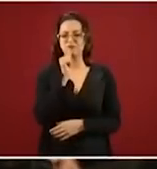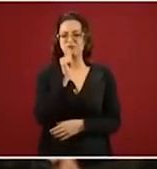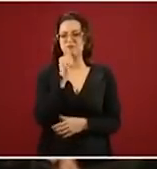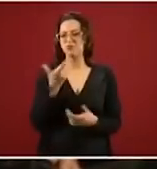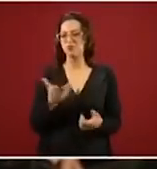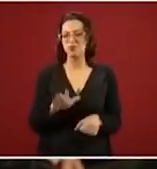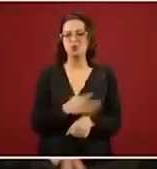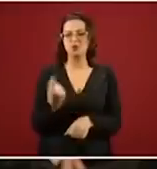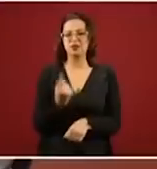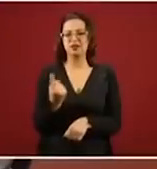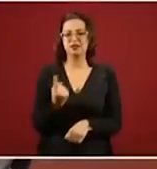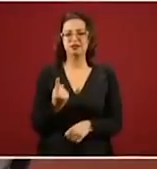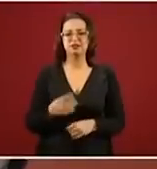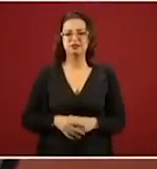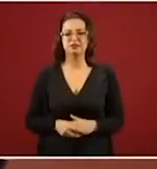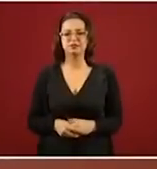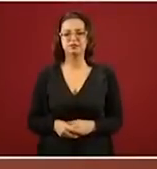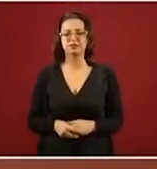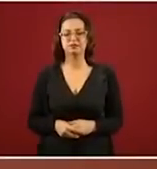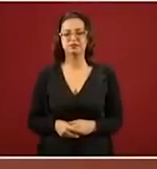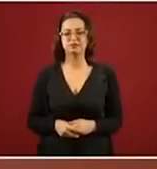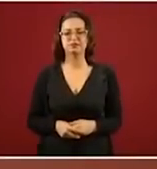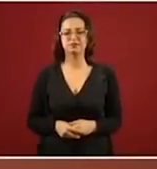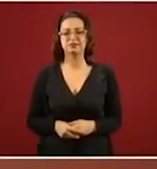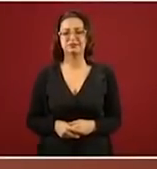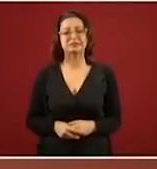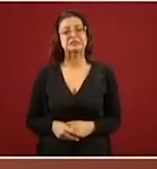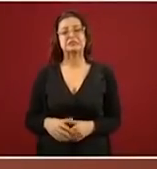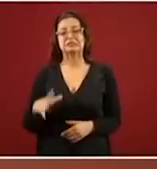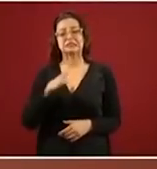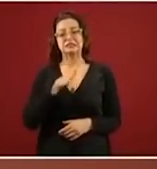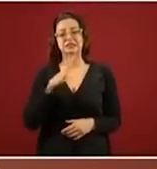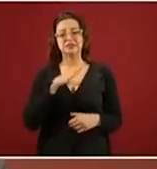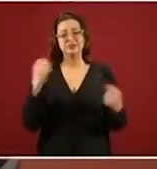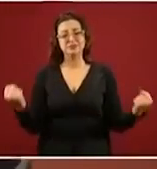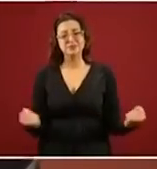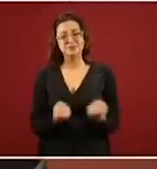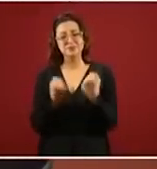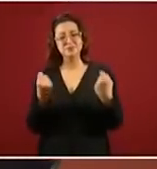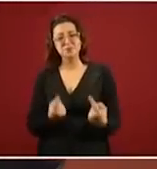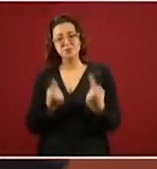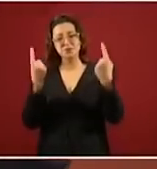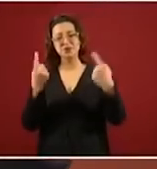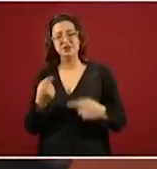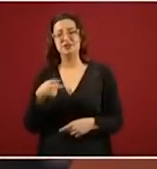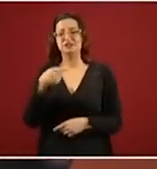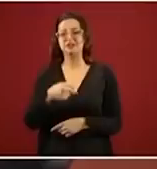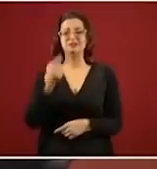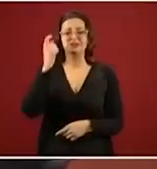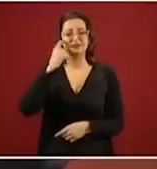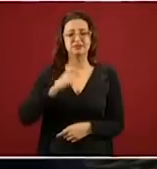en esas comunidades hay confrontación en guerrero y en otras partes